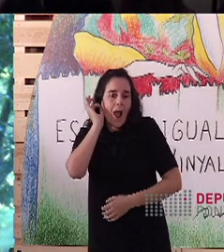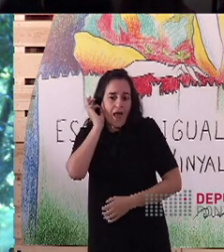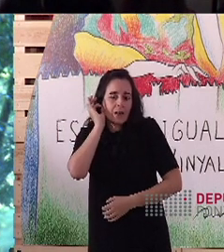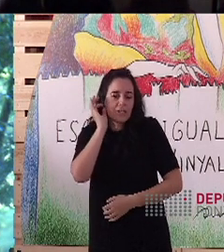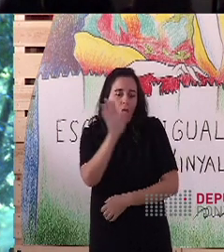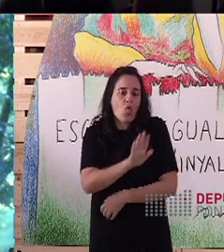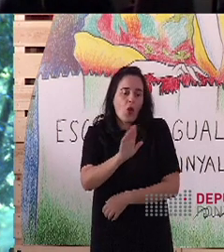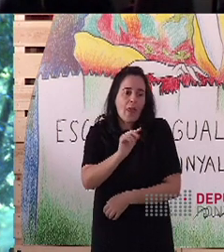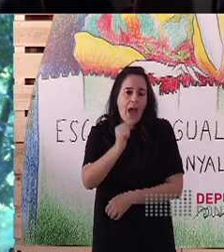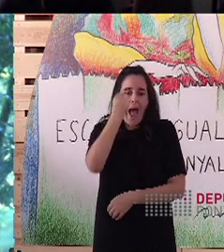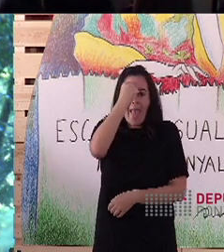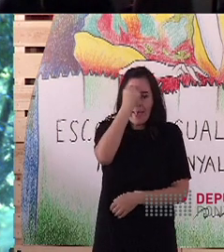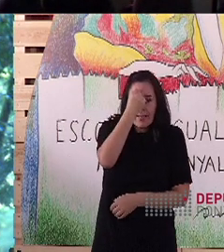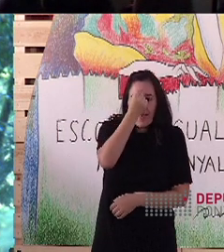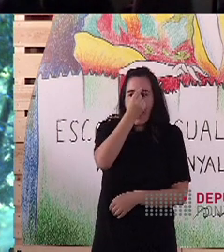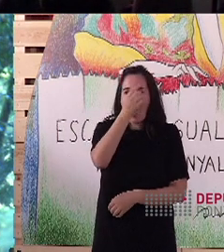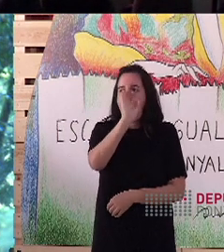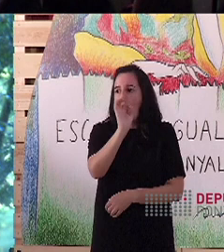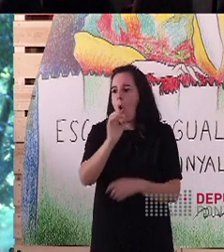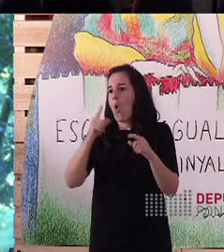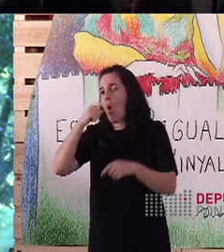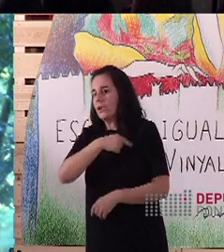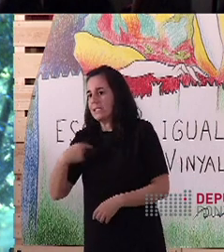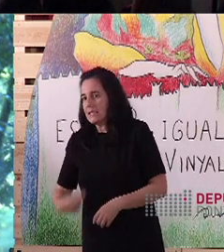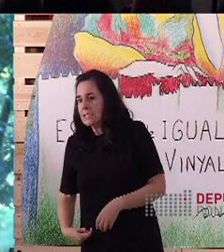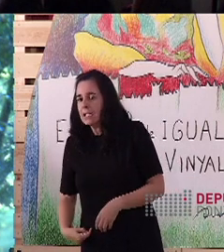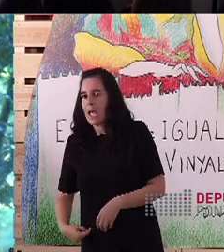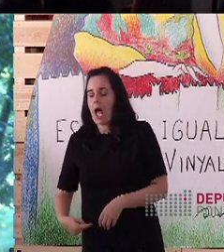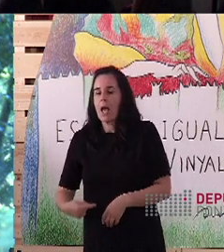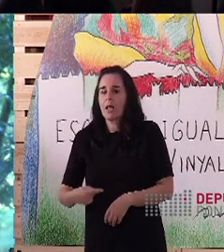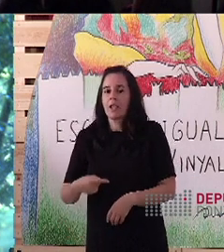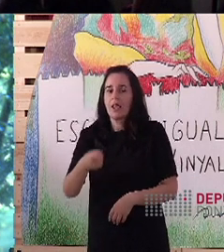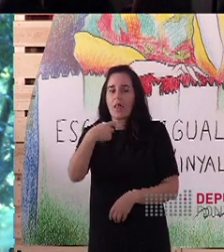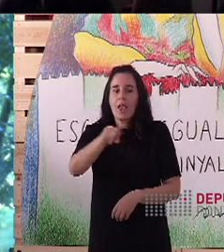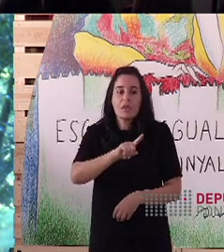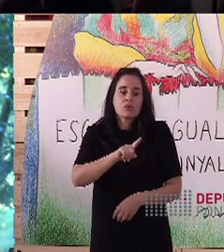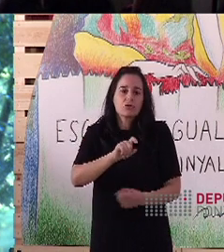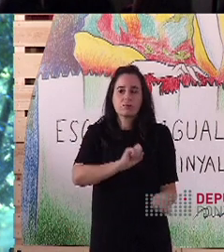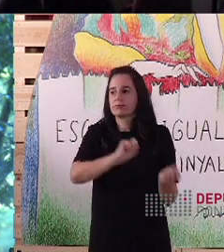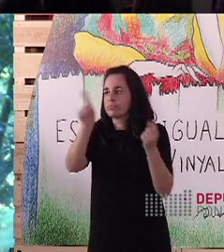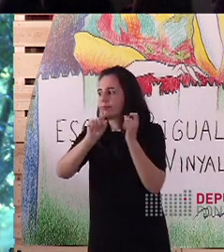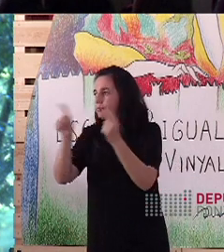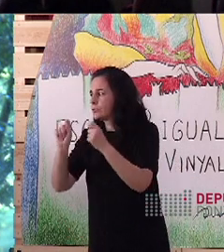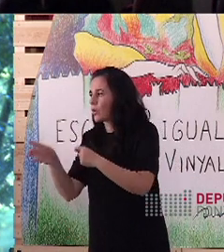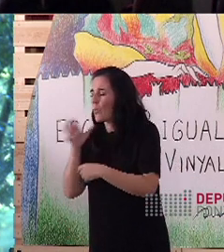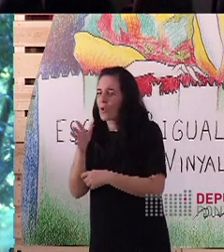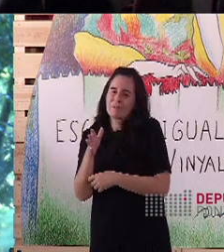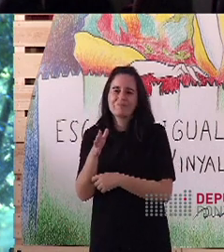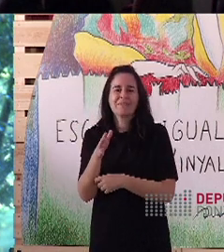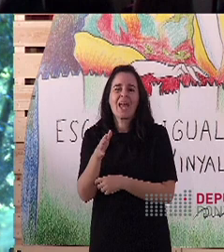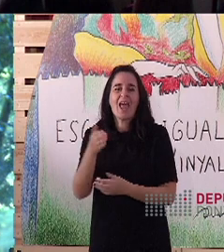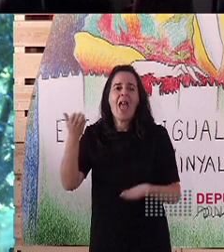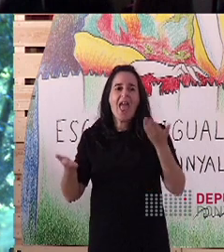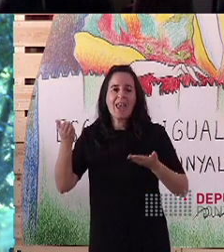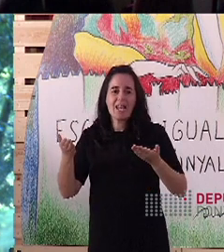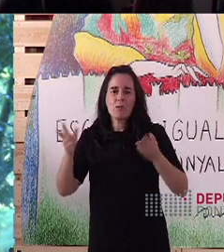iban a otras zonas de India o de China, con el problema de desequilibrio demográfico tan grande que hay en un